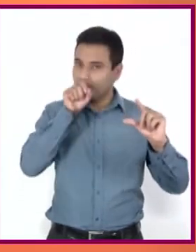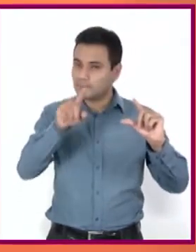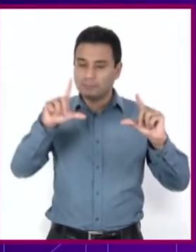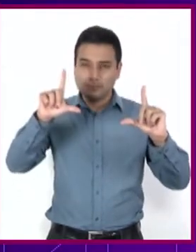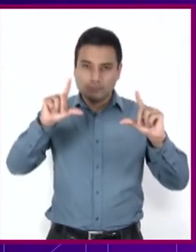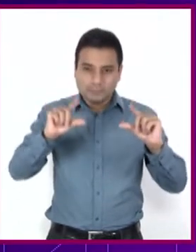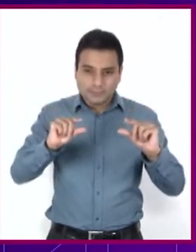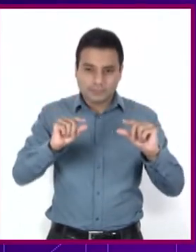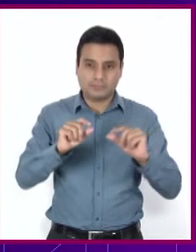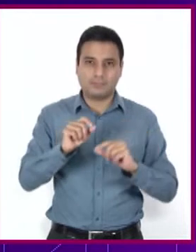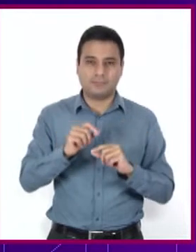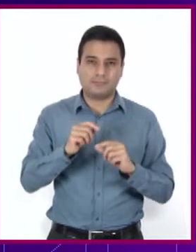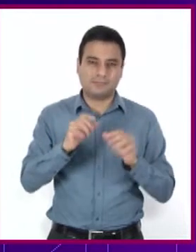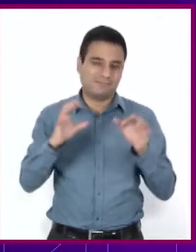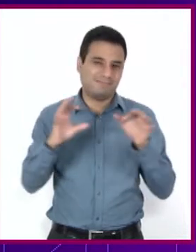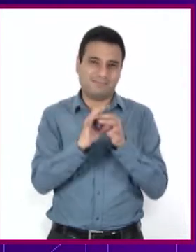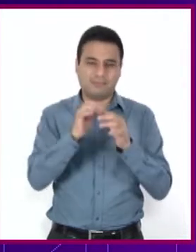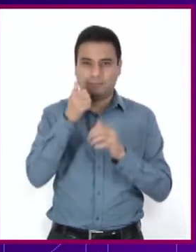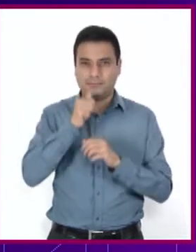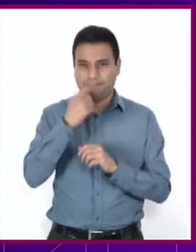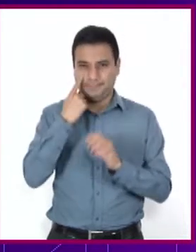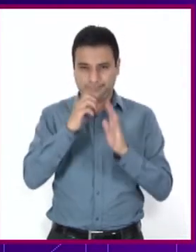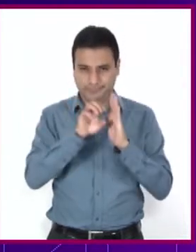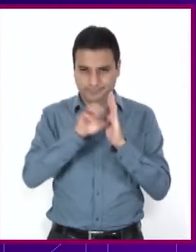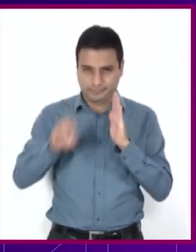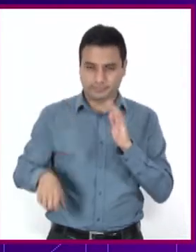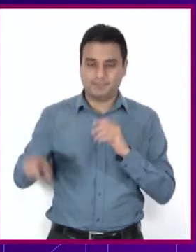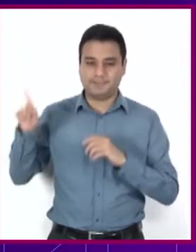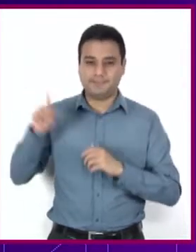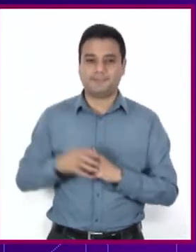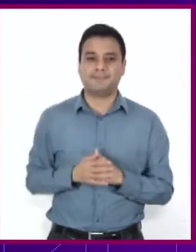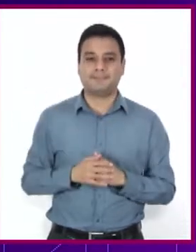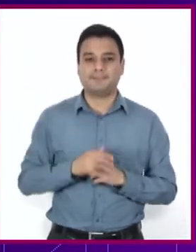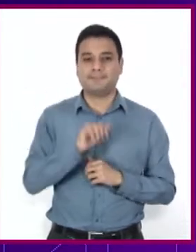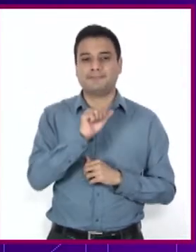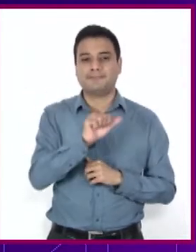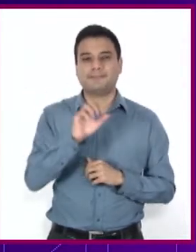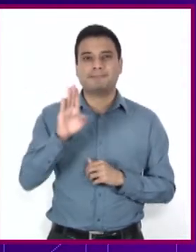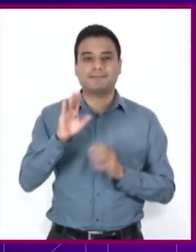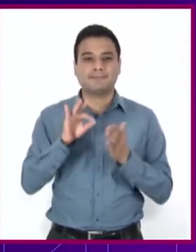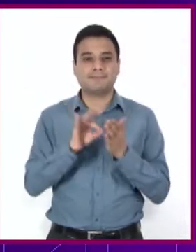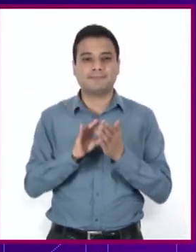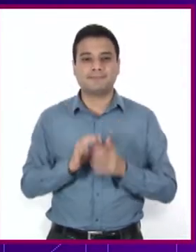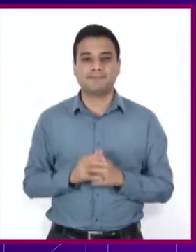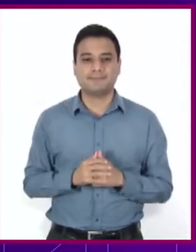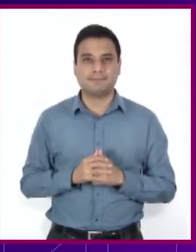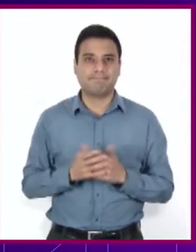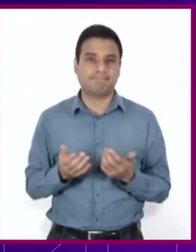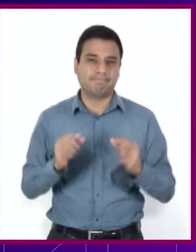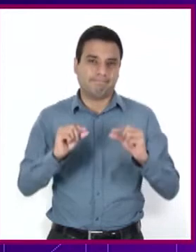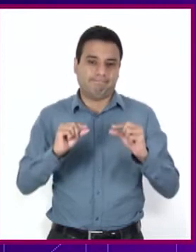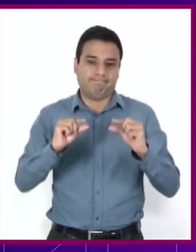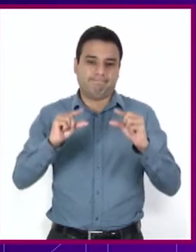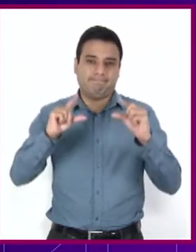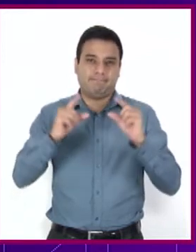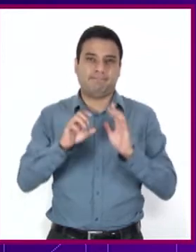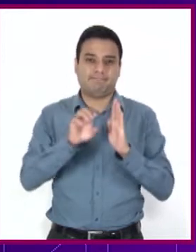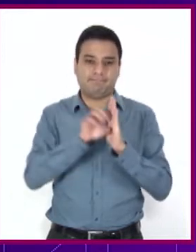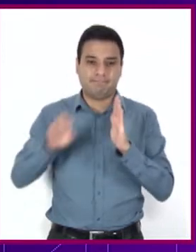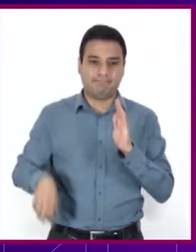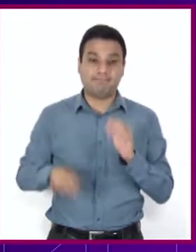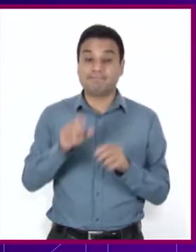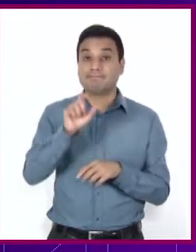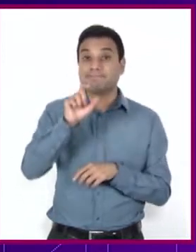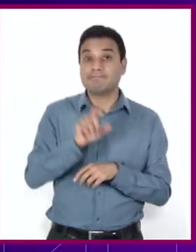proporción. Al observar la gráfica, las coordenadas A y B tienen una proporción directa. El valor de X en